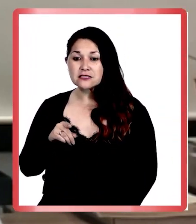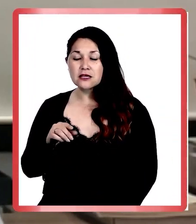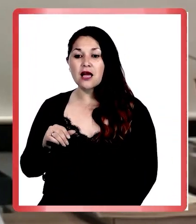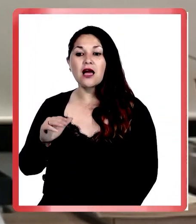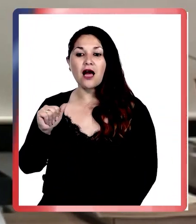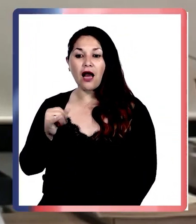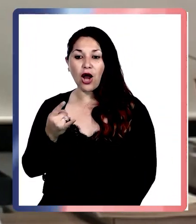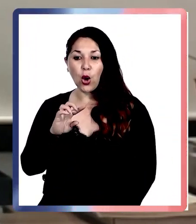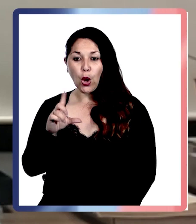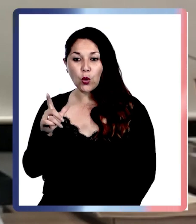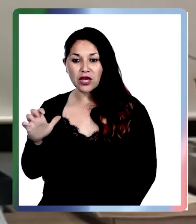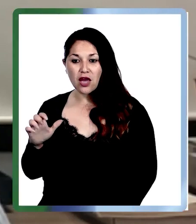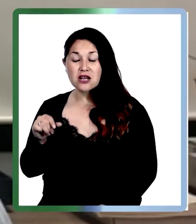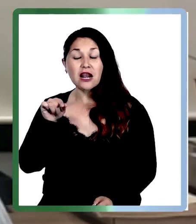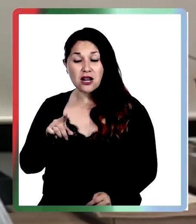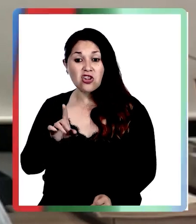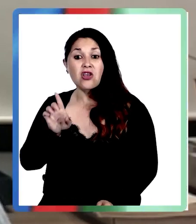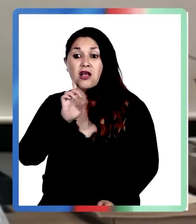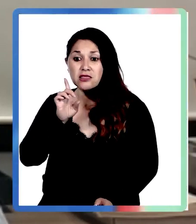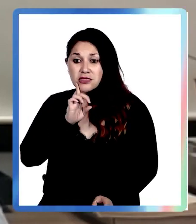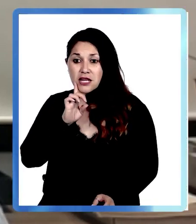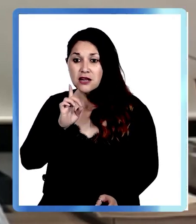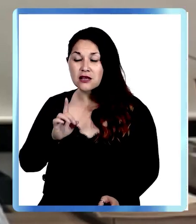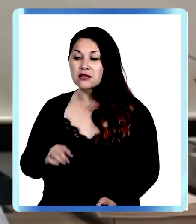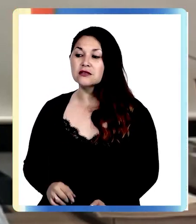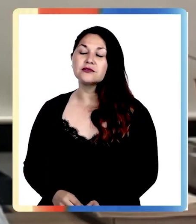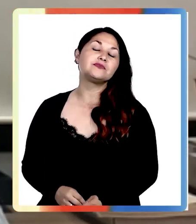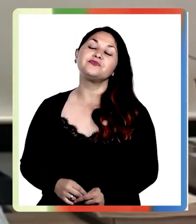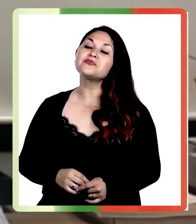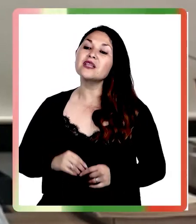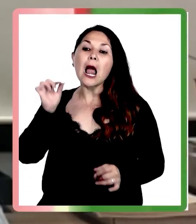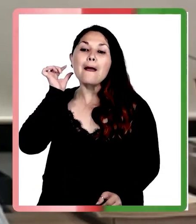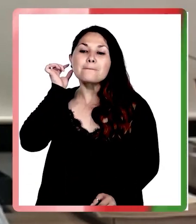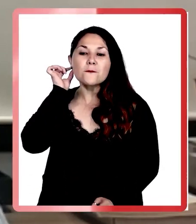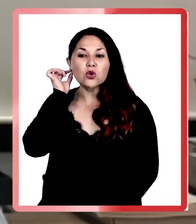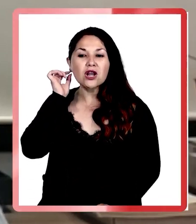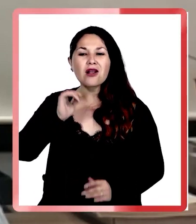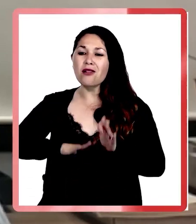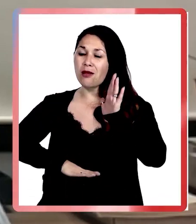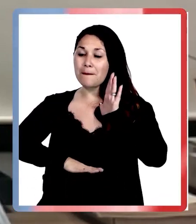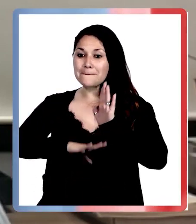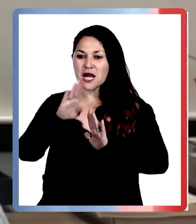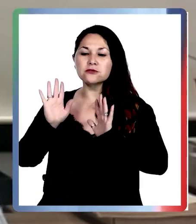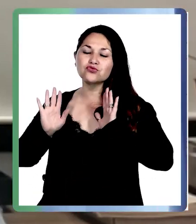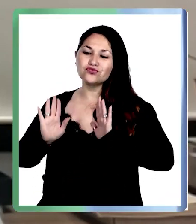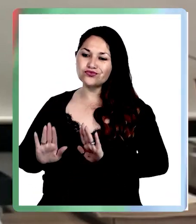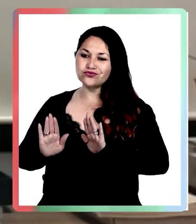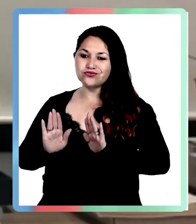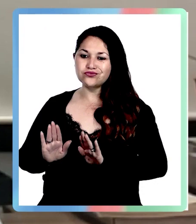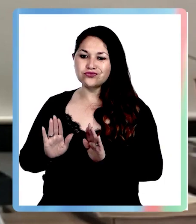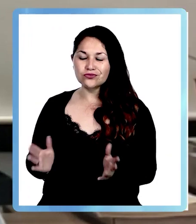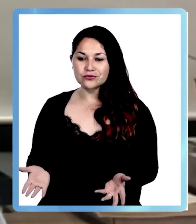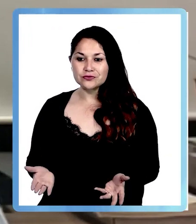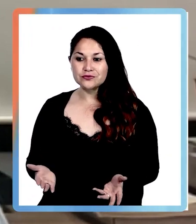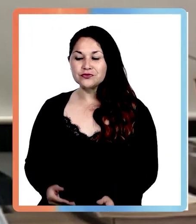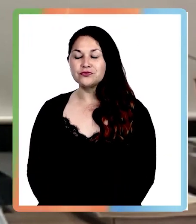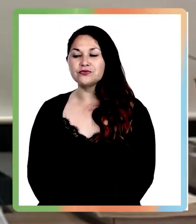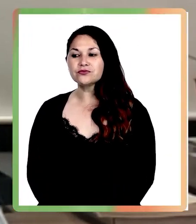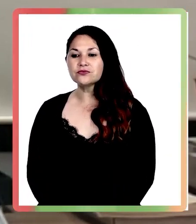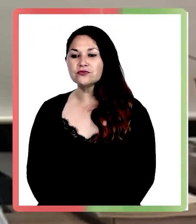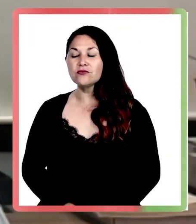Auge, en la cual, como dices tú muy bien, las mujeres son las que más esperan. De todas